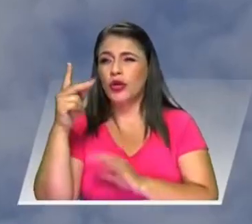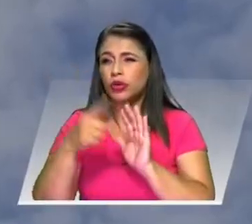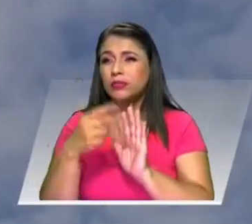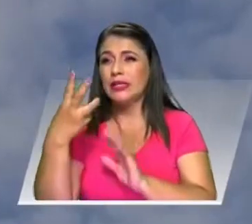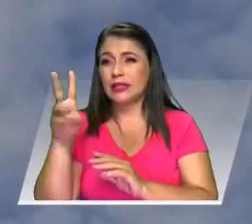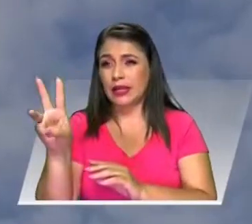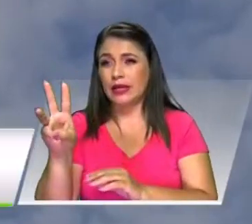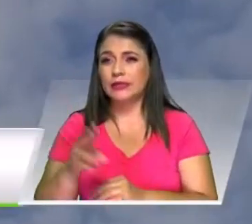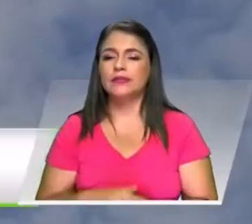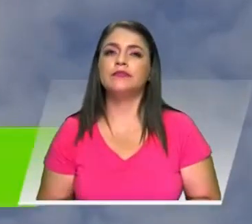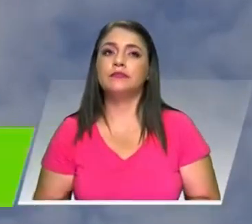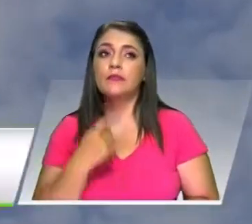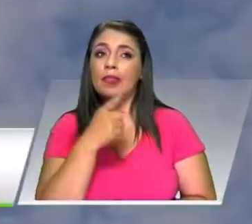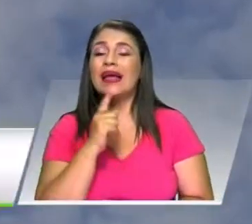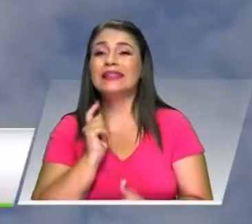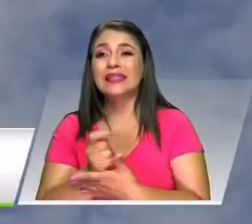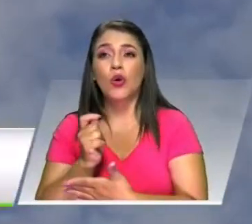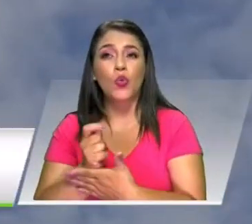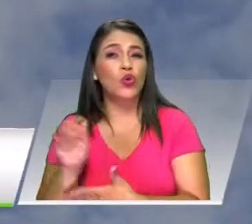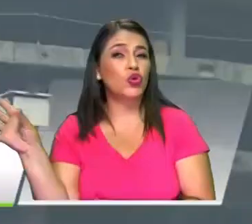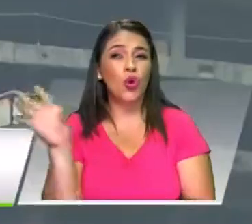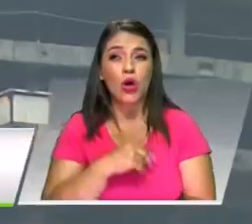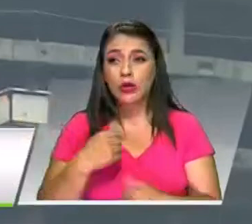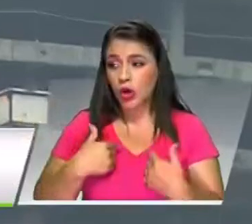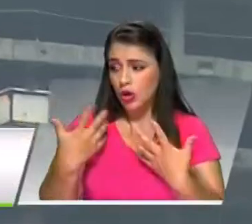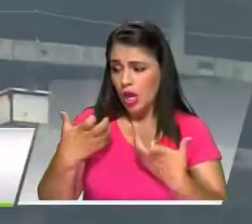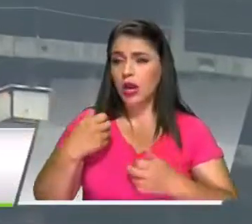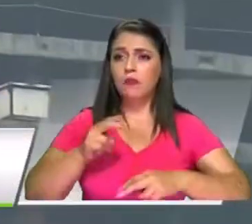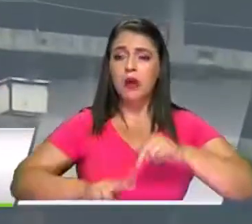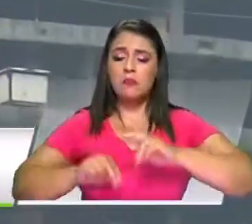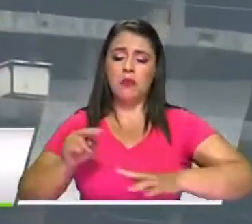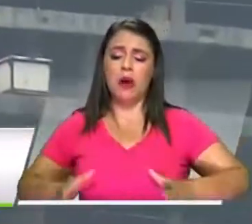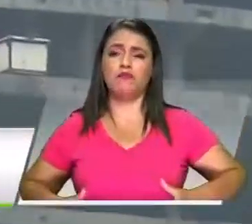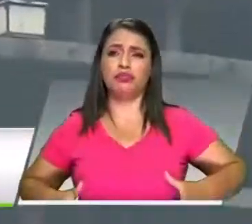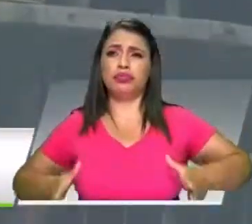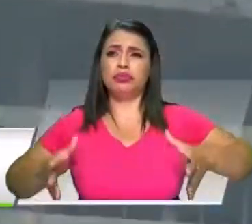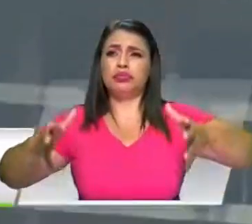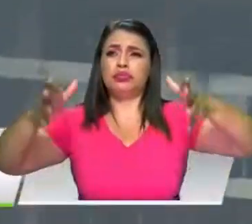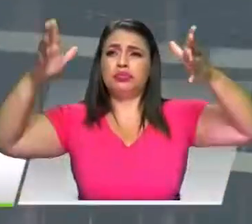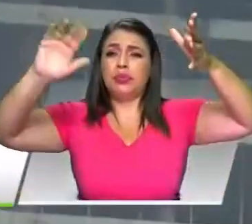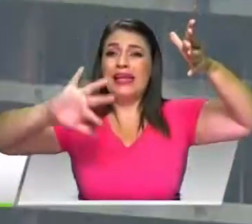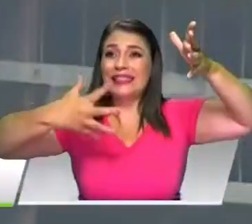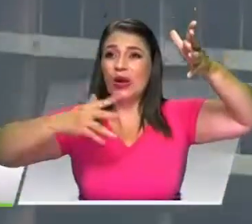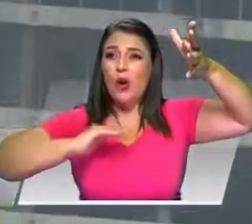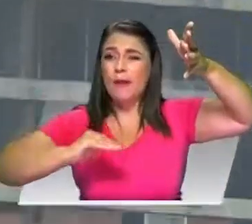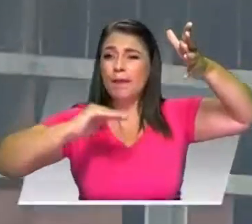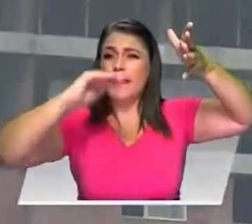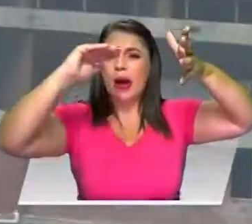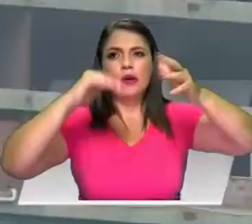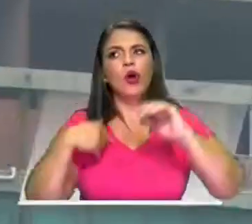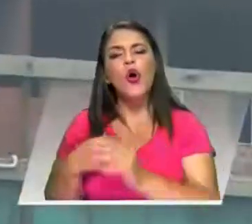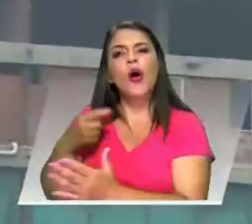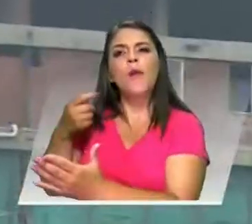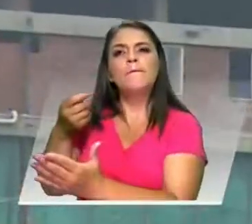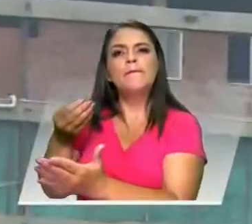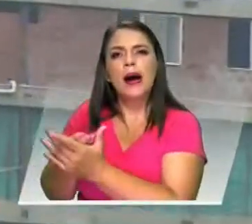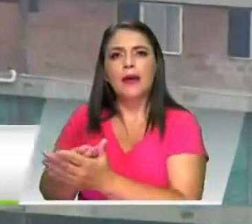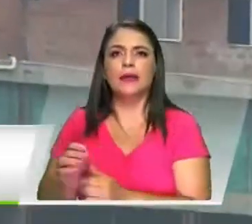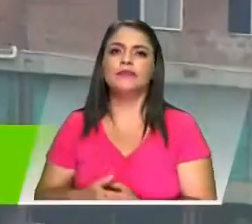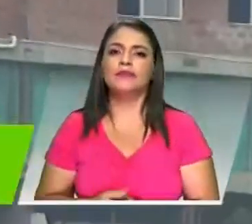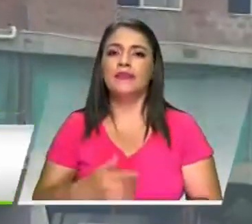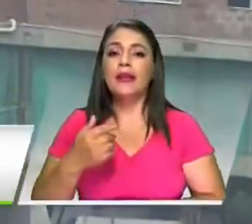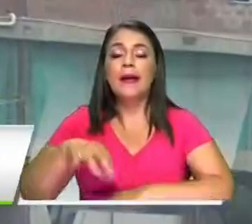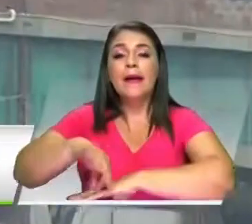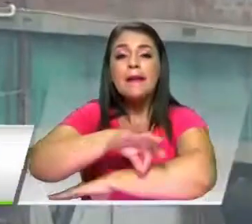Llamado seguro anti-space lo deberá comprar todo constructor que quiera desarrollar una obra mayor a 5 unidades habitacionales. La norma aplica para licencias de